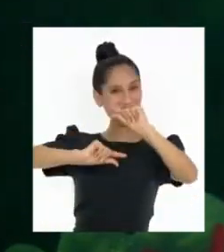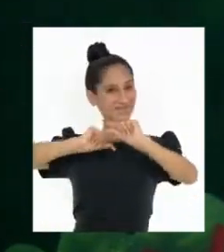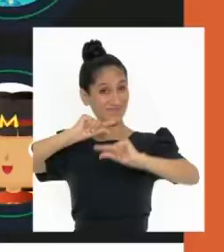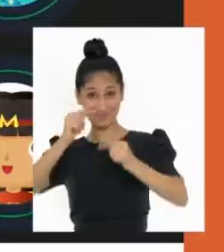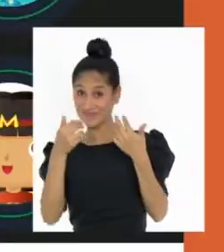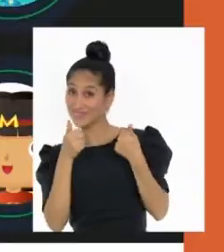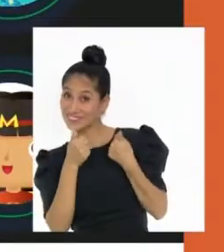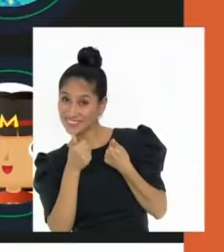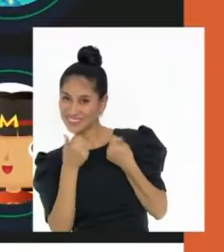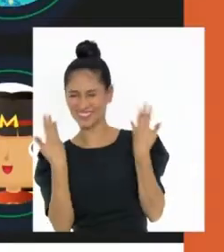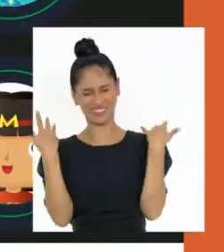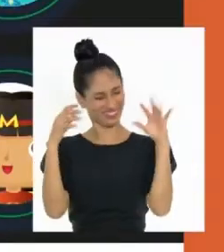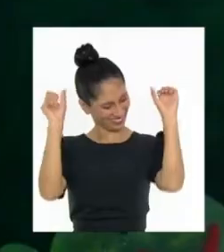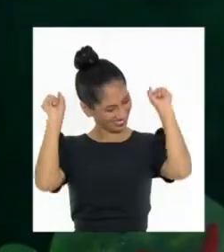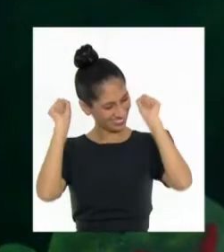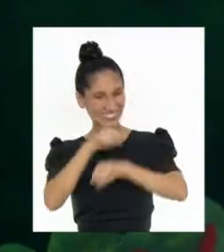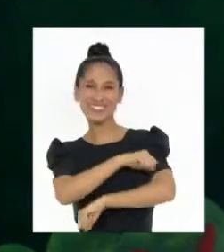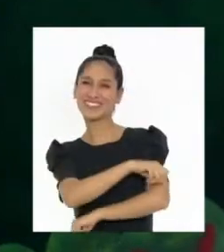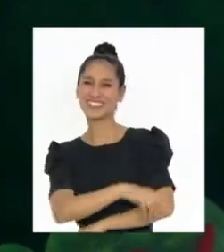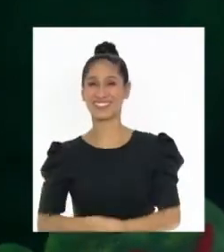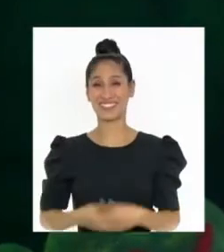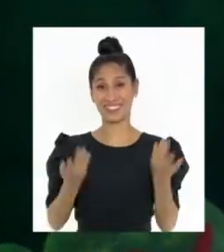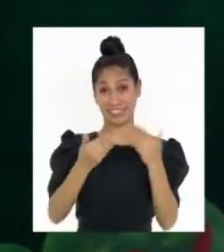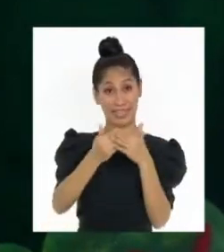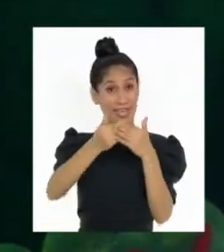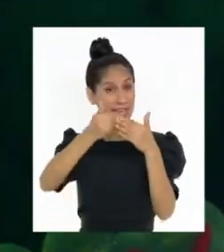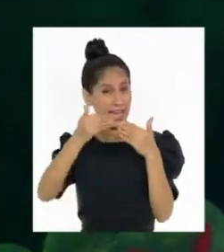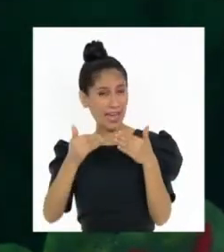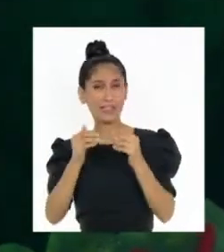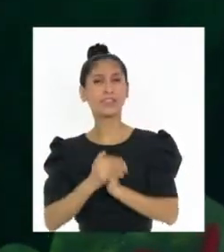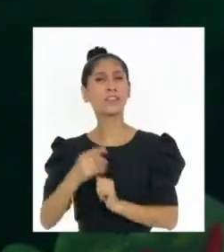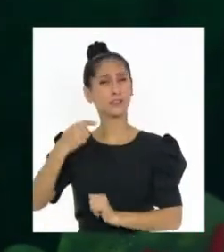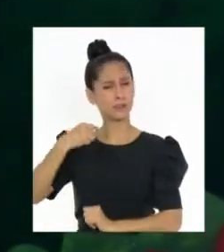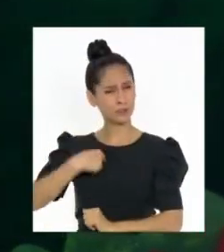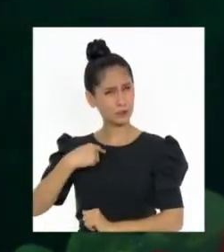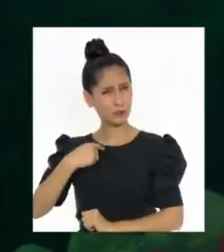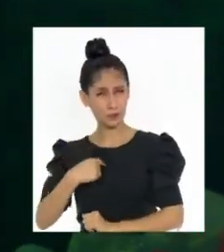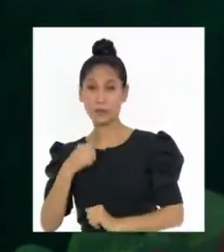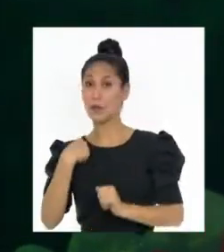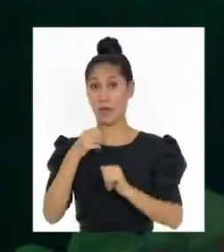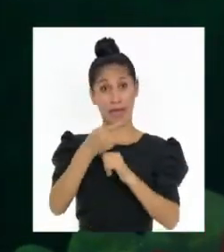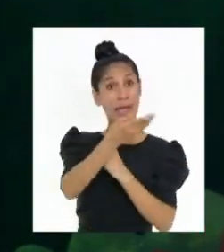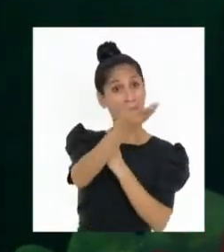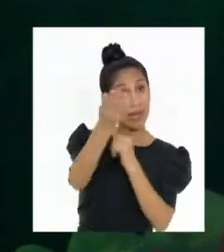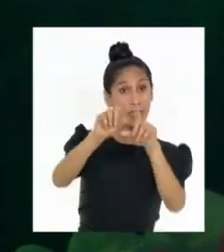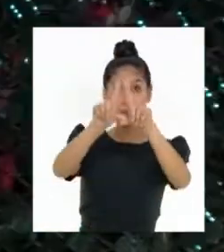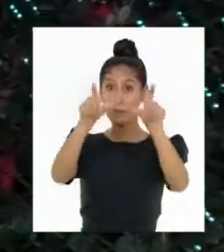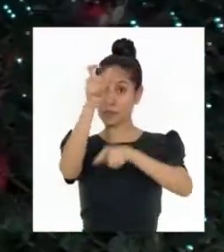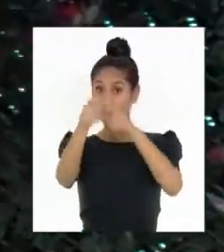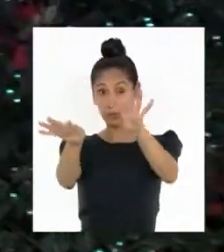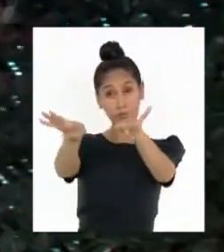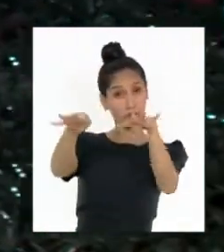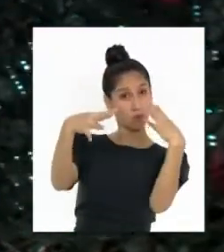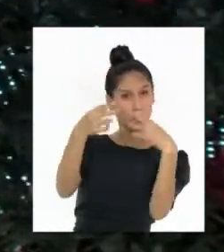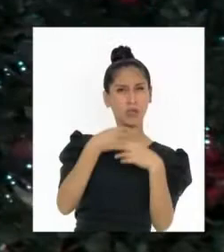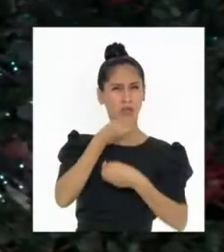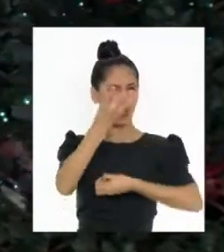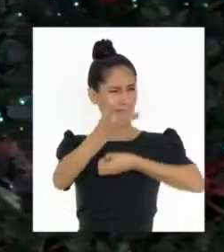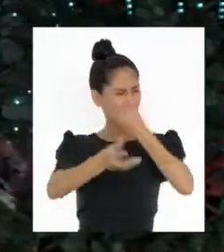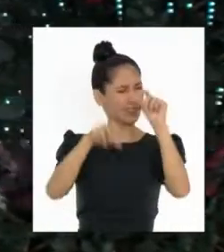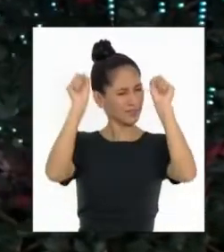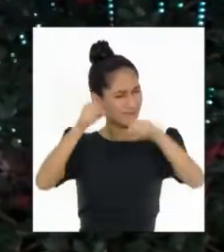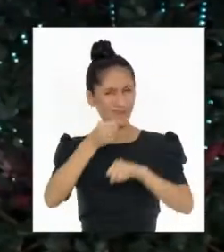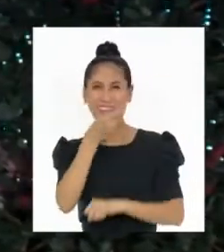¿de acuerdo? ¡De acuerdo! Antes de que llegaran, estaba comentándoles a nuestros televidentes. Sí, a